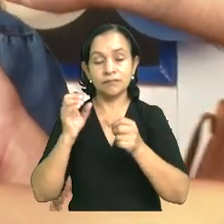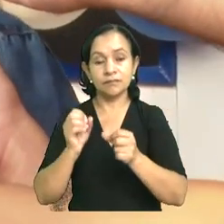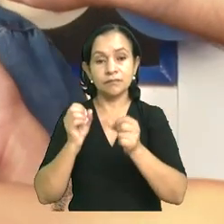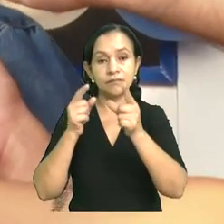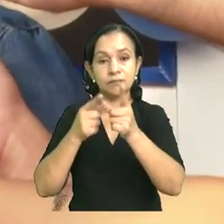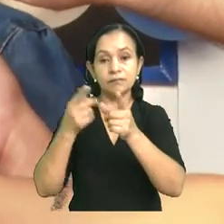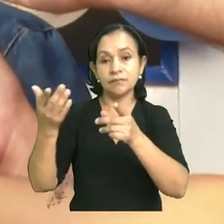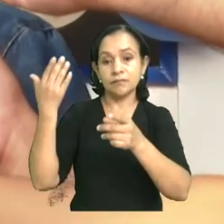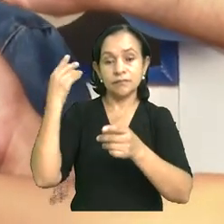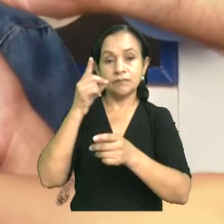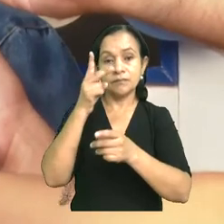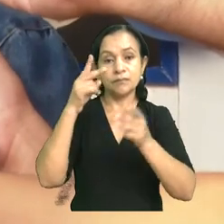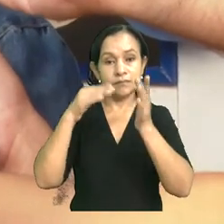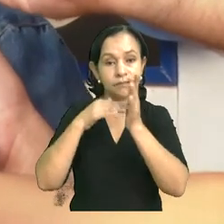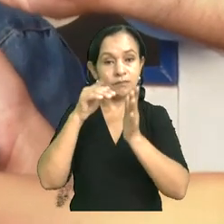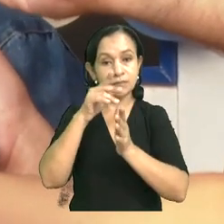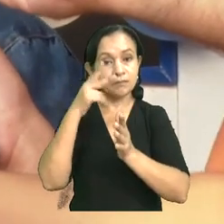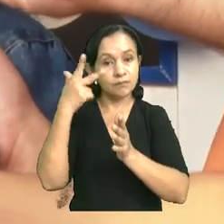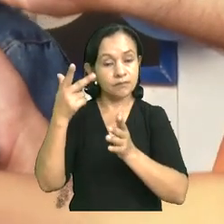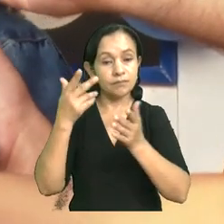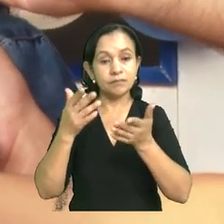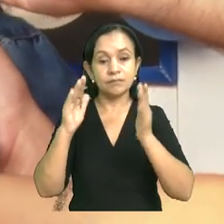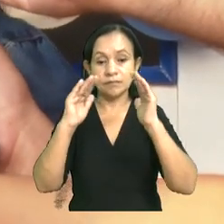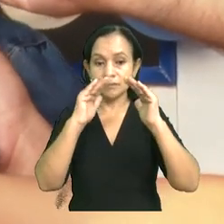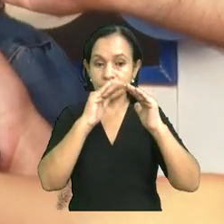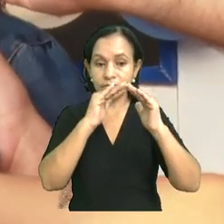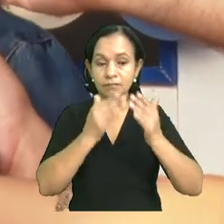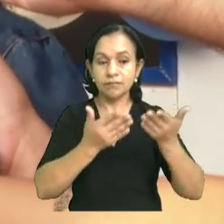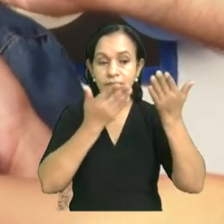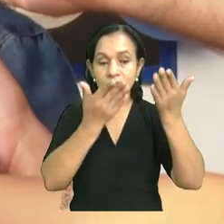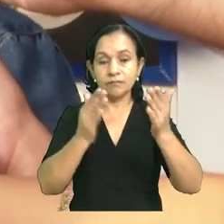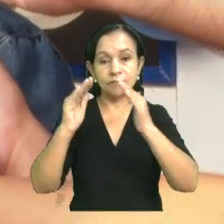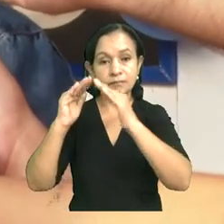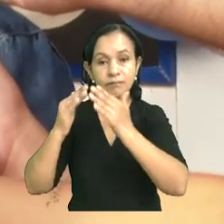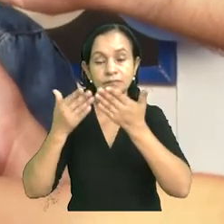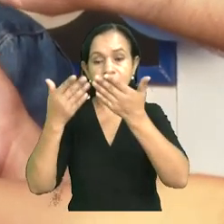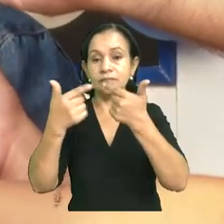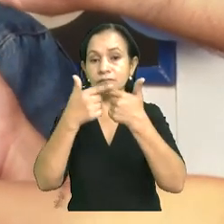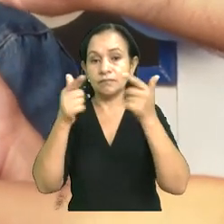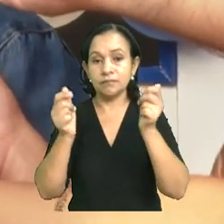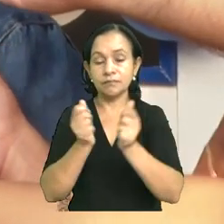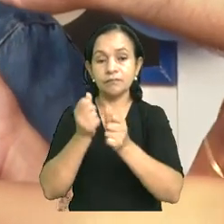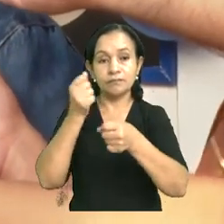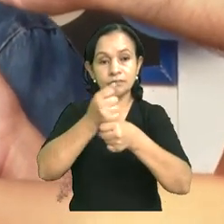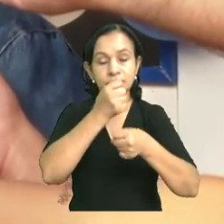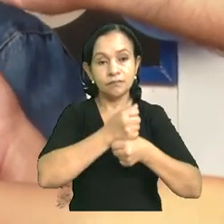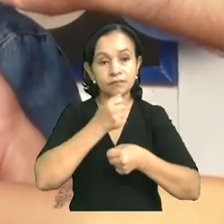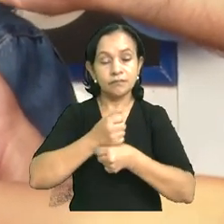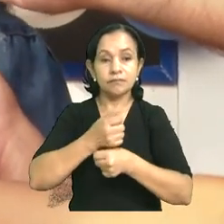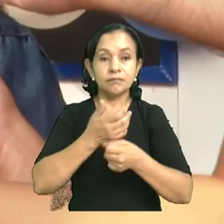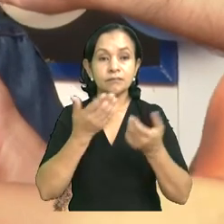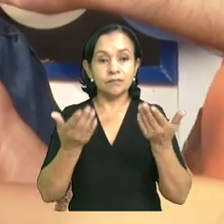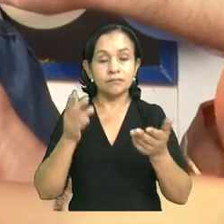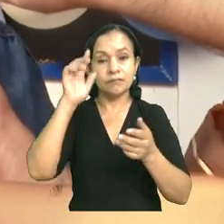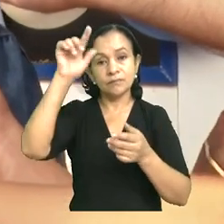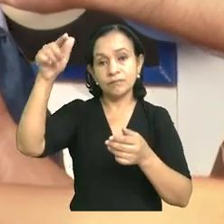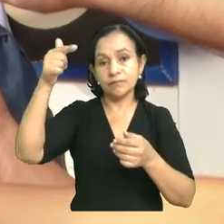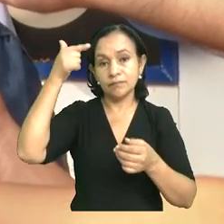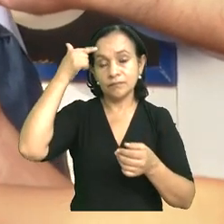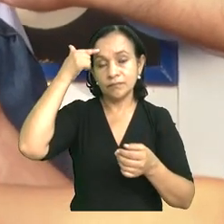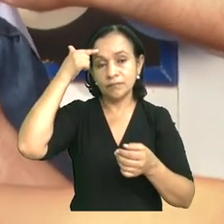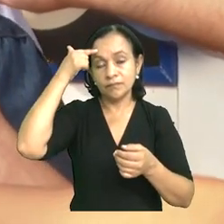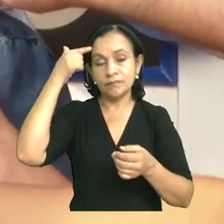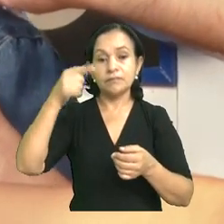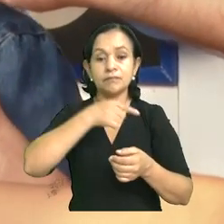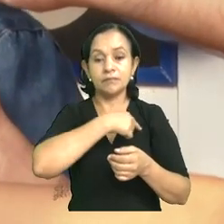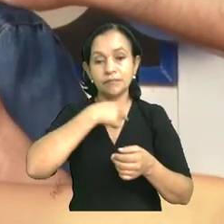2018 venimos haciendo entrega, acompañado con todo un equipo lleno de amor y de cariño del gobierno de la